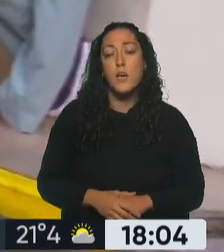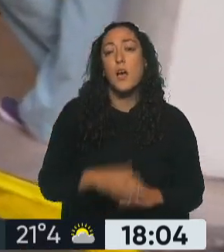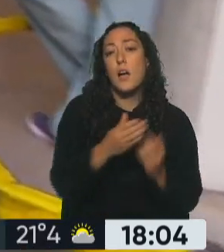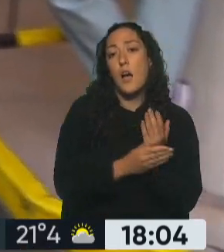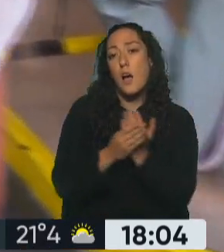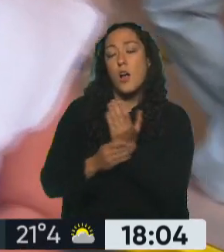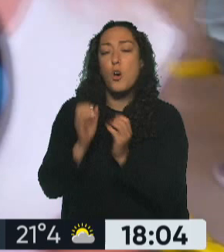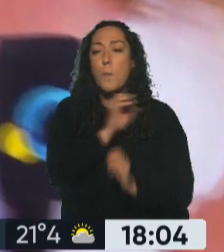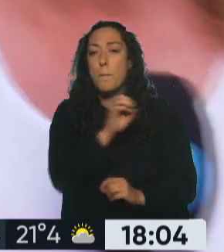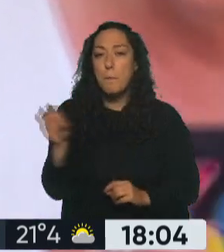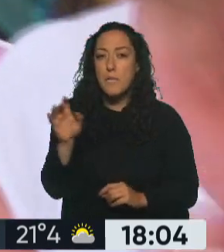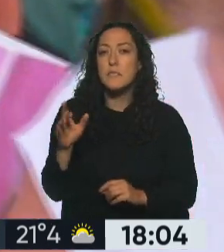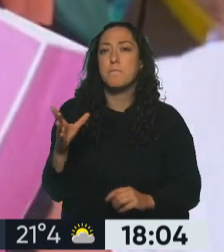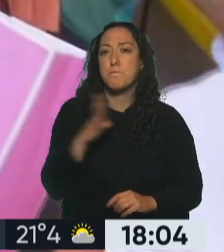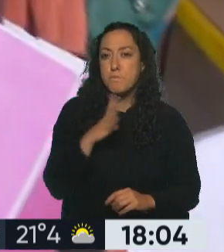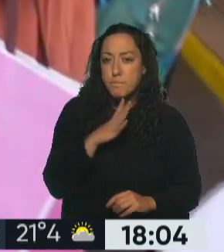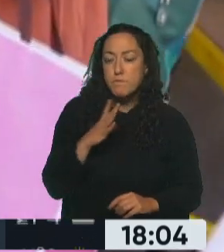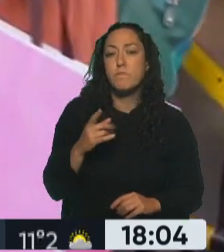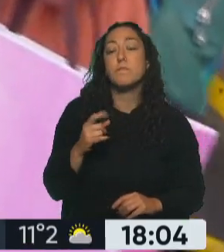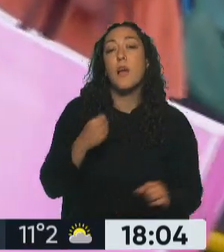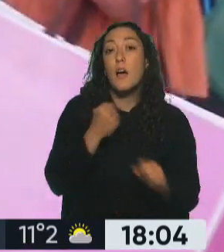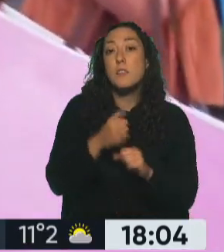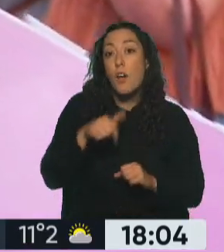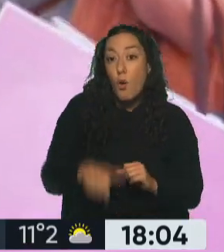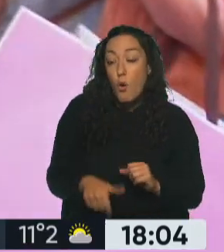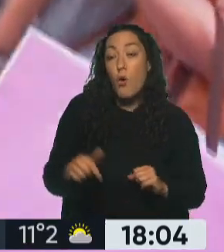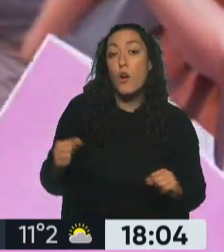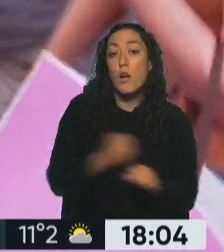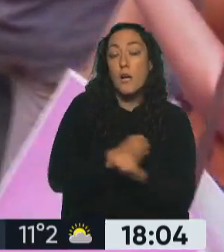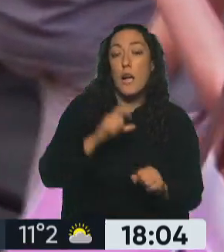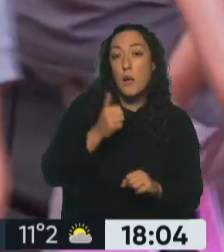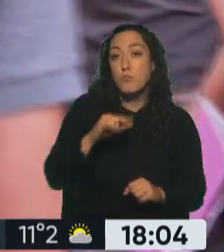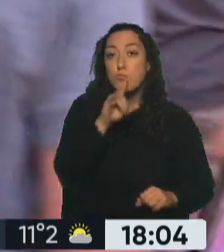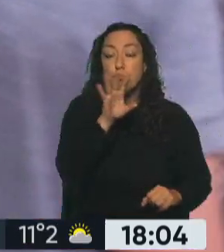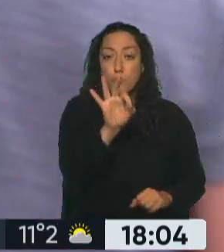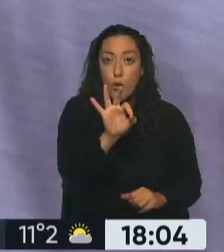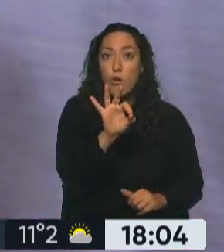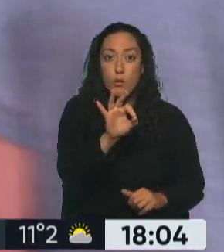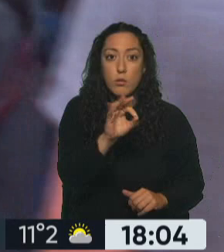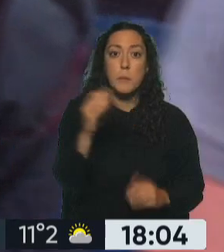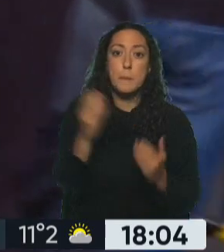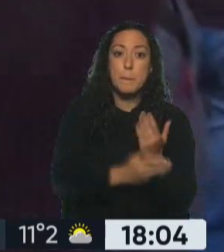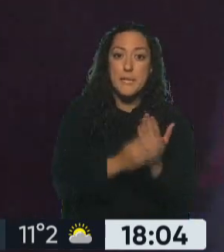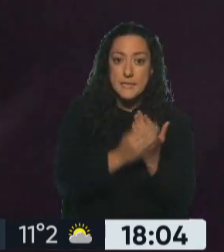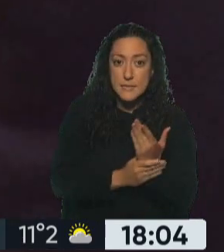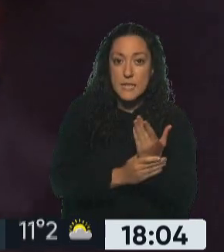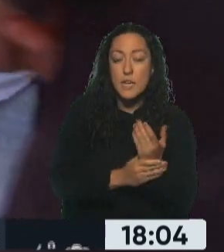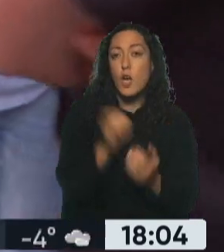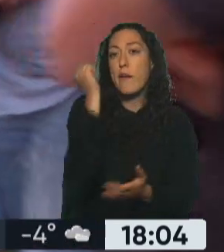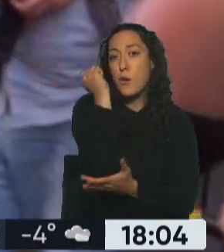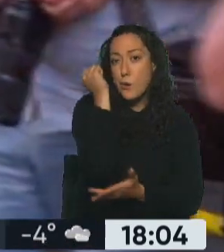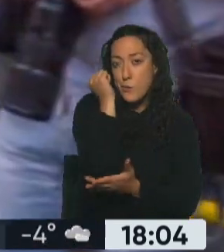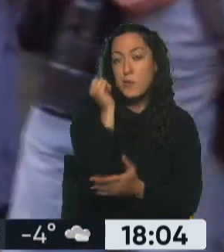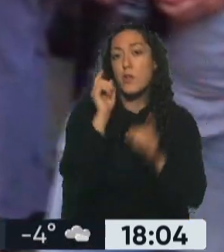gabinete. A la confirmación, por el momento, de Luis Caputo al frente del Ministerio de Economía,